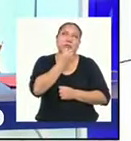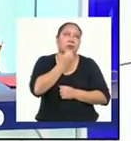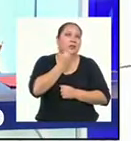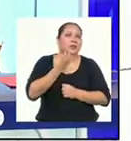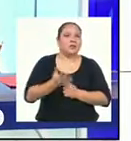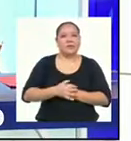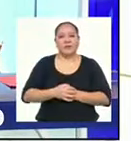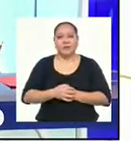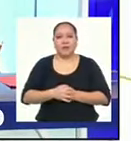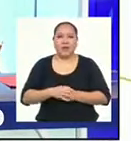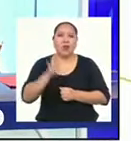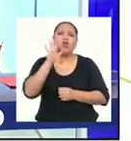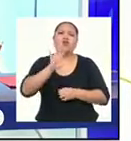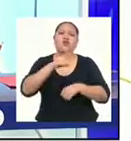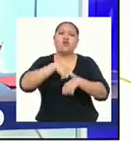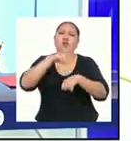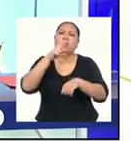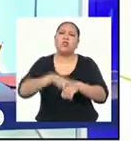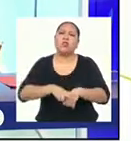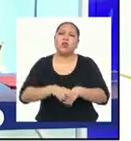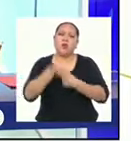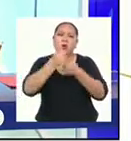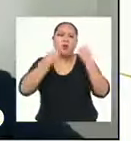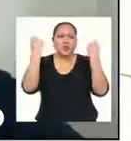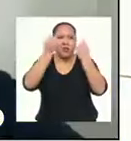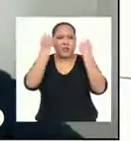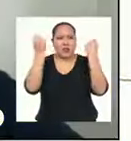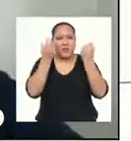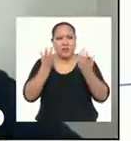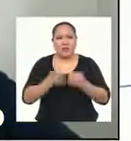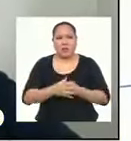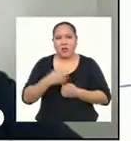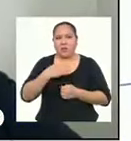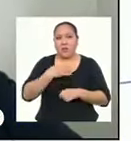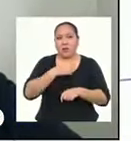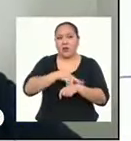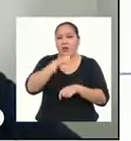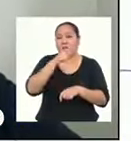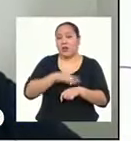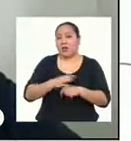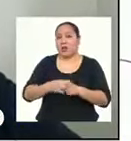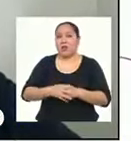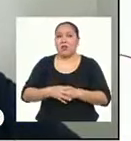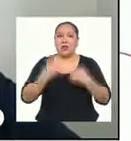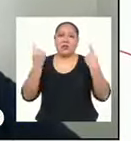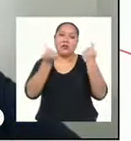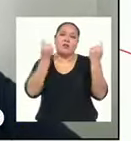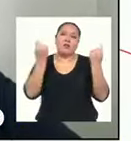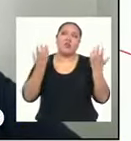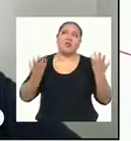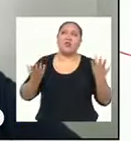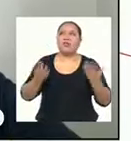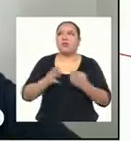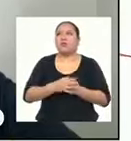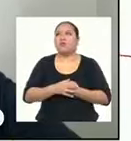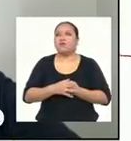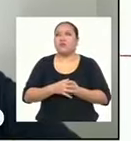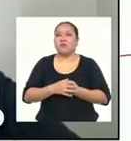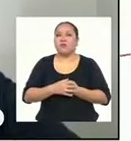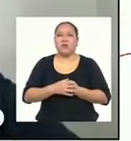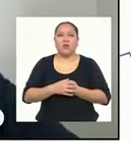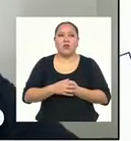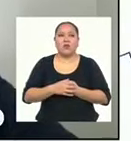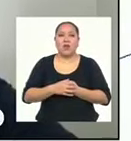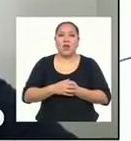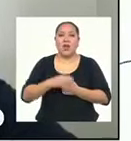tu región qué celebraciones y fiestas existen? En mi región las celebraciones y fiestas son el